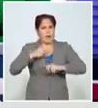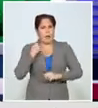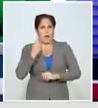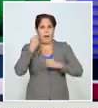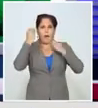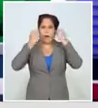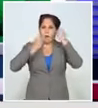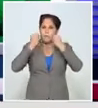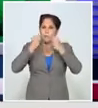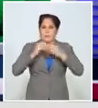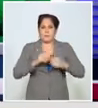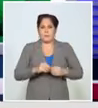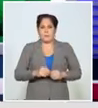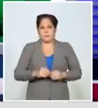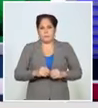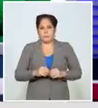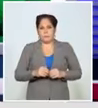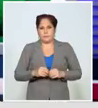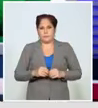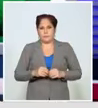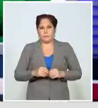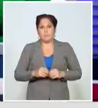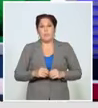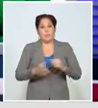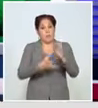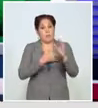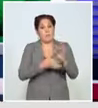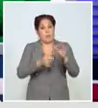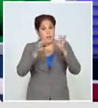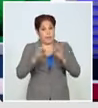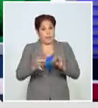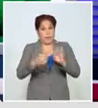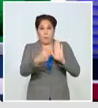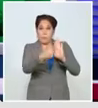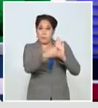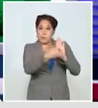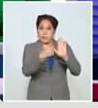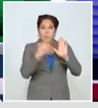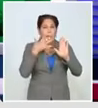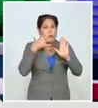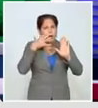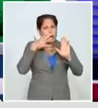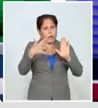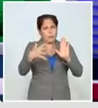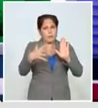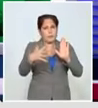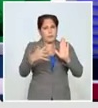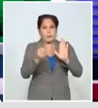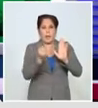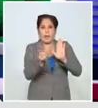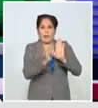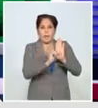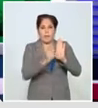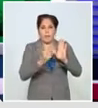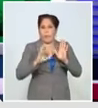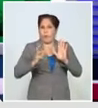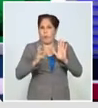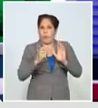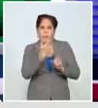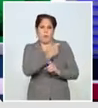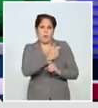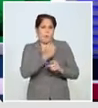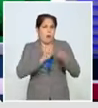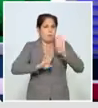su efecto, que es realmente el indicador que más permite identificar su efecto en